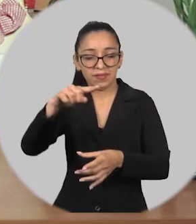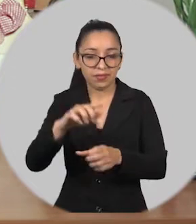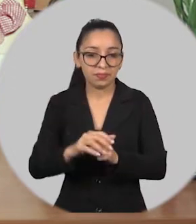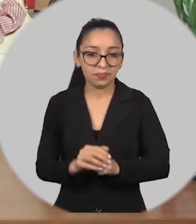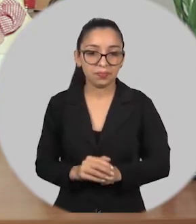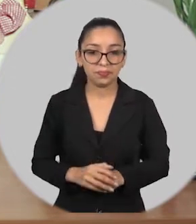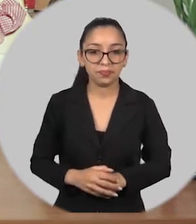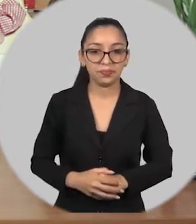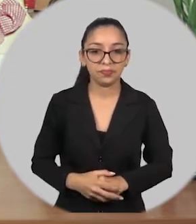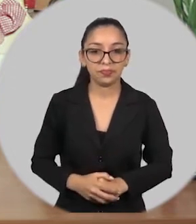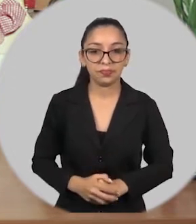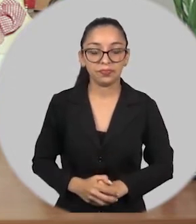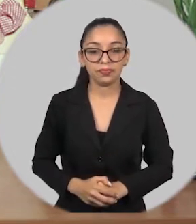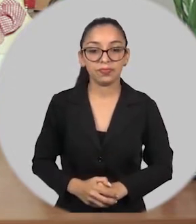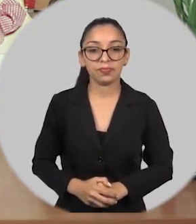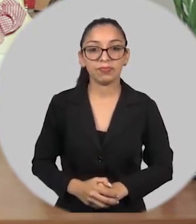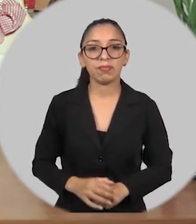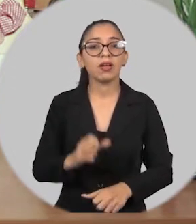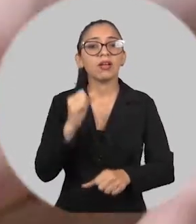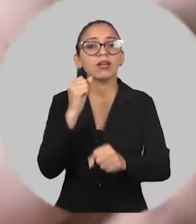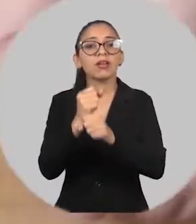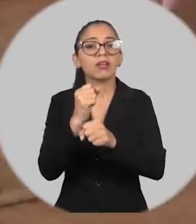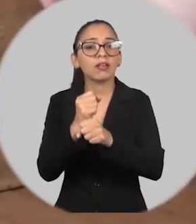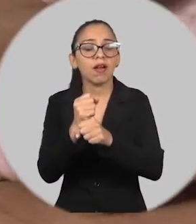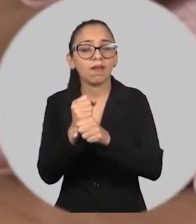y trabajar bien cómodas en casa.